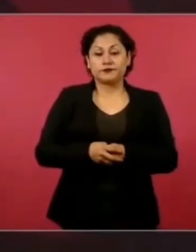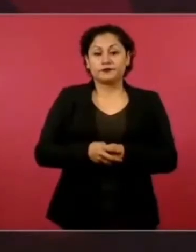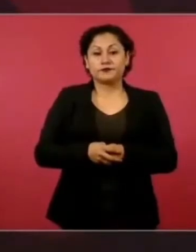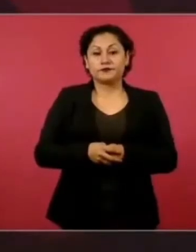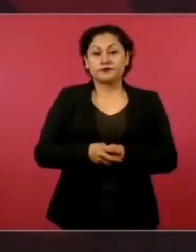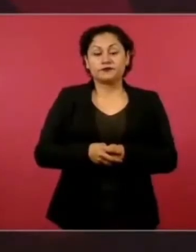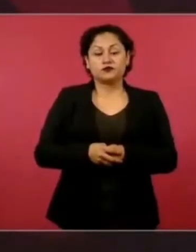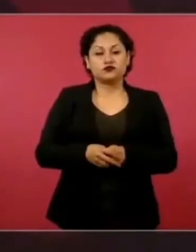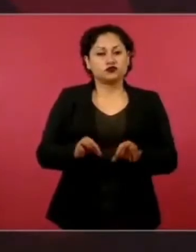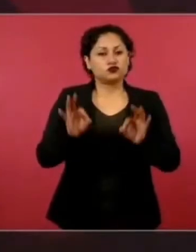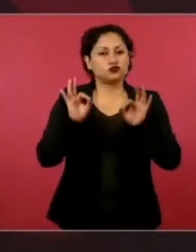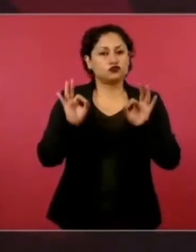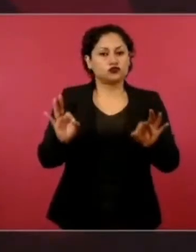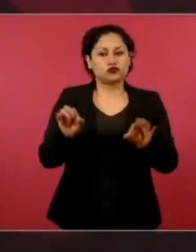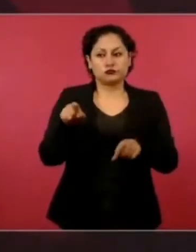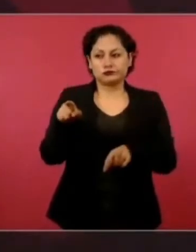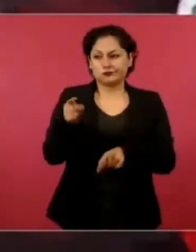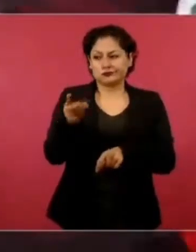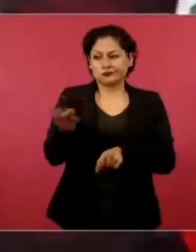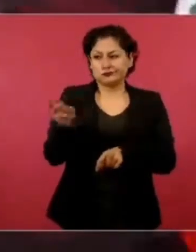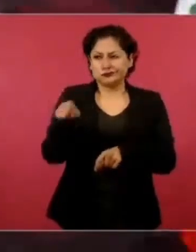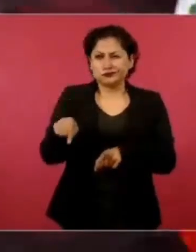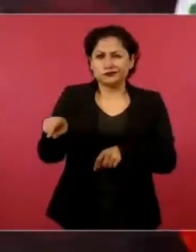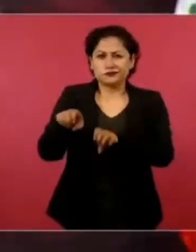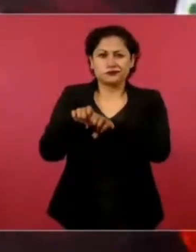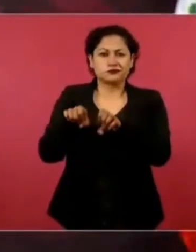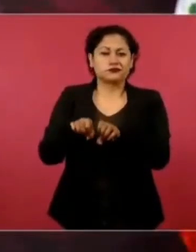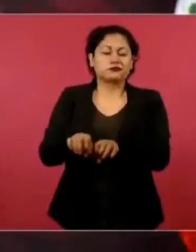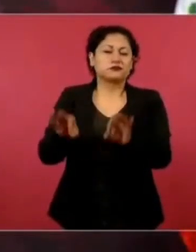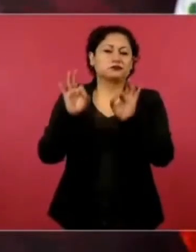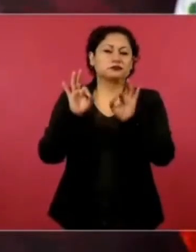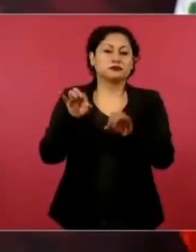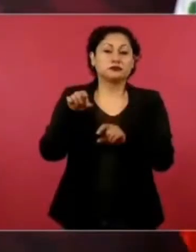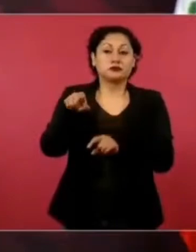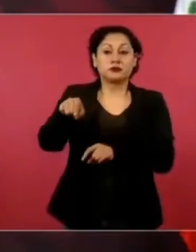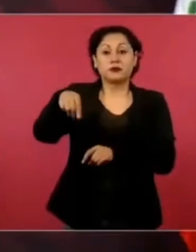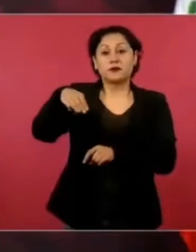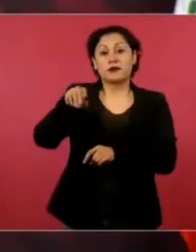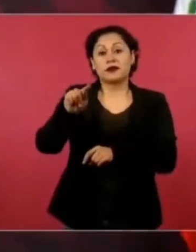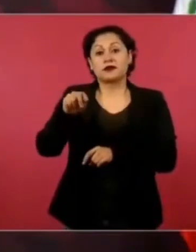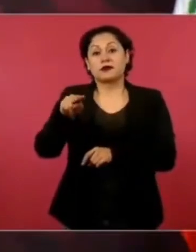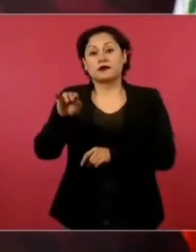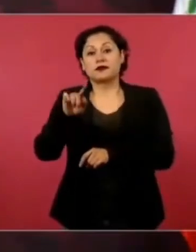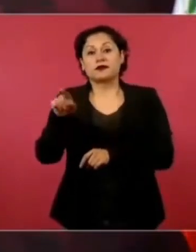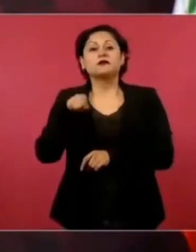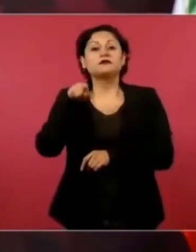de primera. Él es contador público,